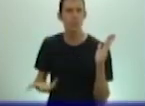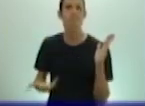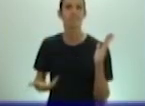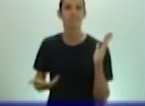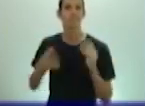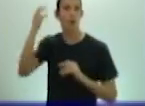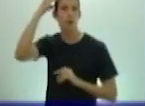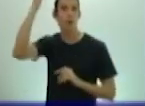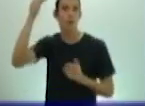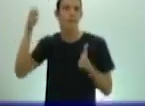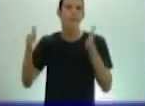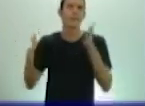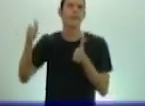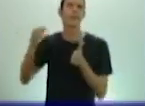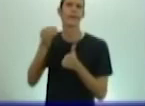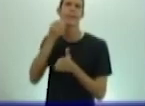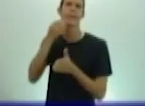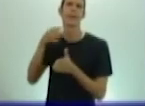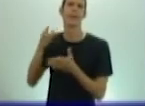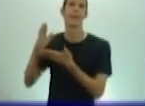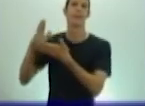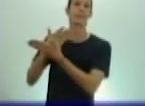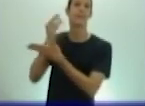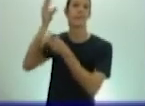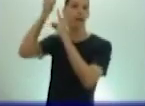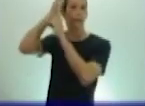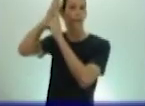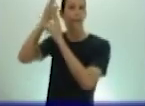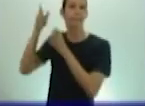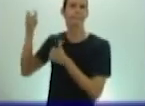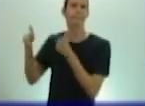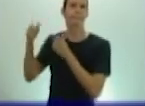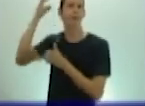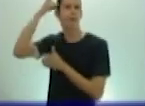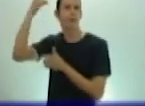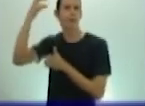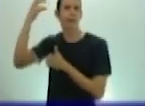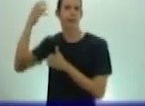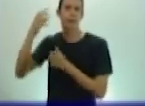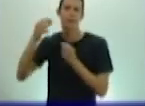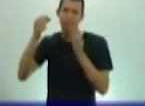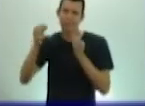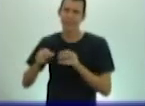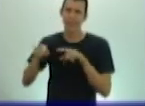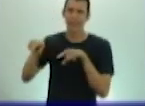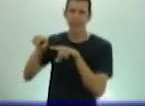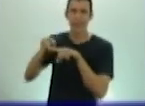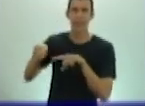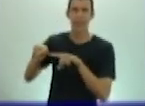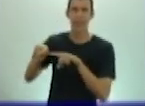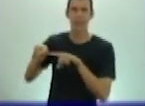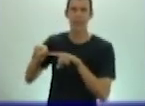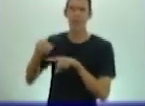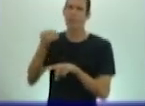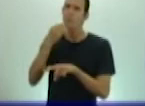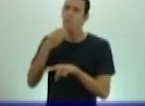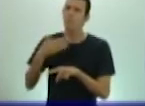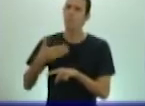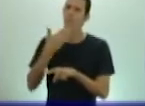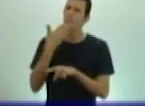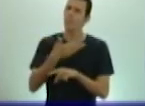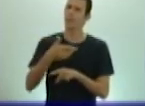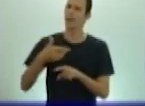gobierno provisional que ejercía su poder en Rusia, o incluso ante el gobierno provisional, podemos hablarles del zar,